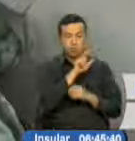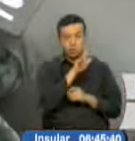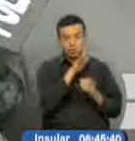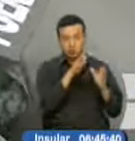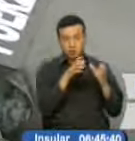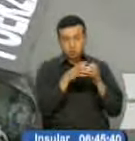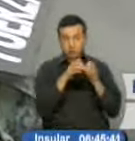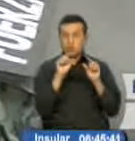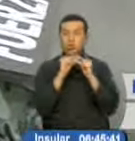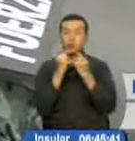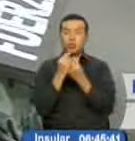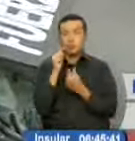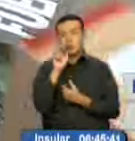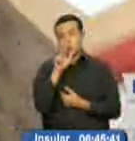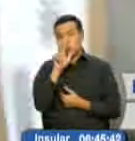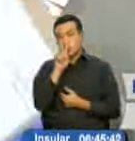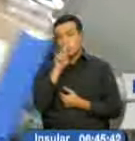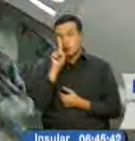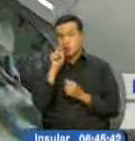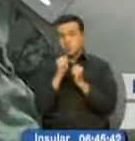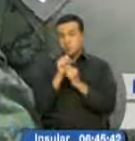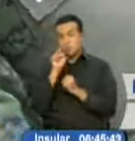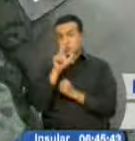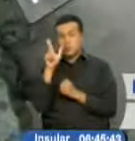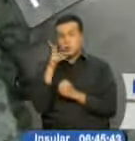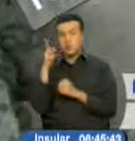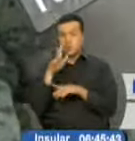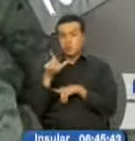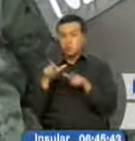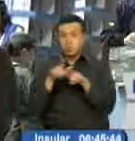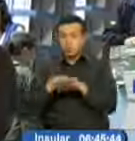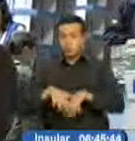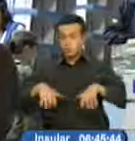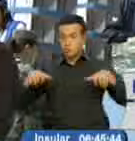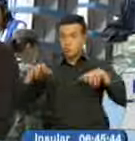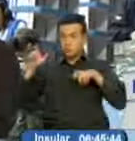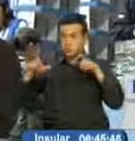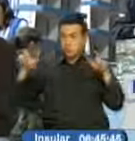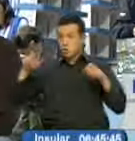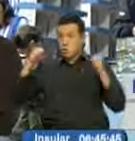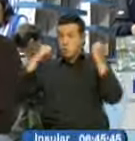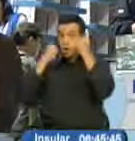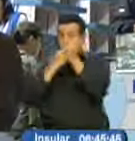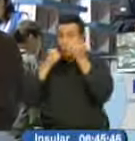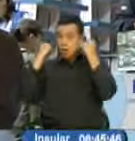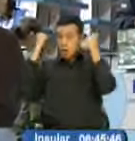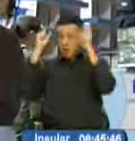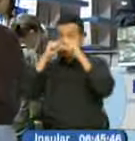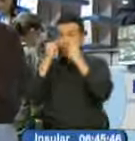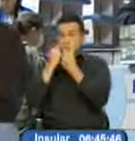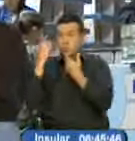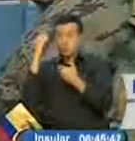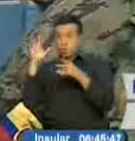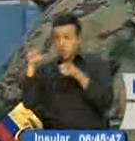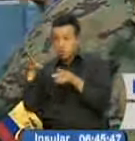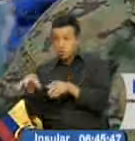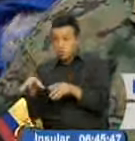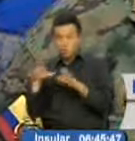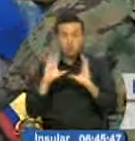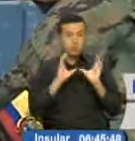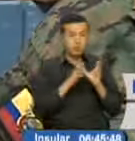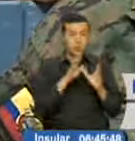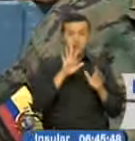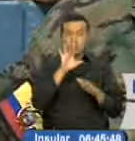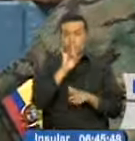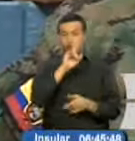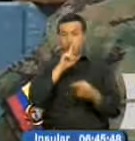Suma. También aprovechando el espacio del Coliseo, estarán habilitados lugares diferenciados para los simpatizantes de las dos organizaciones políticas. Desde la puerta